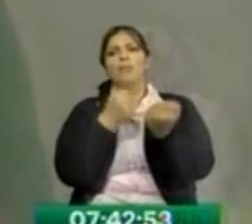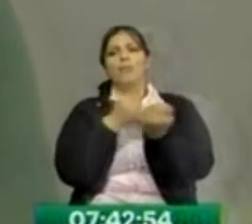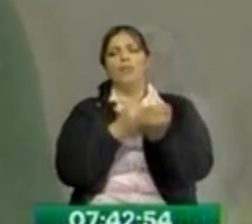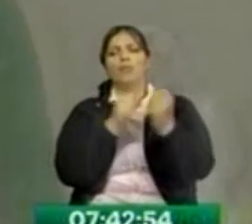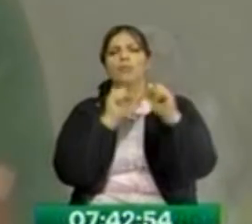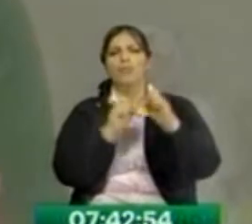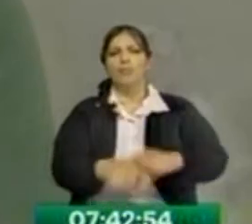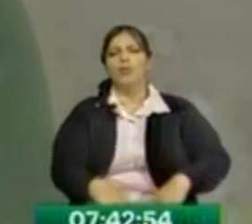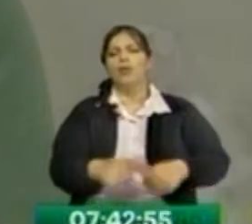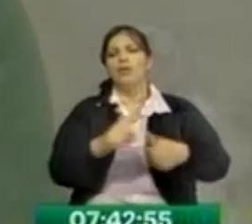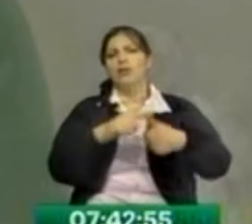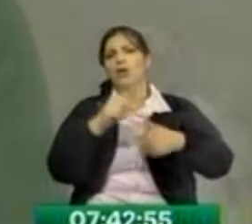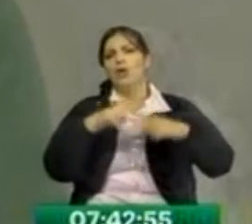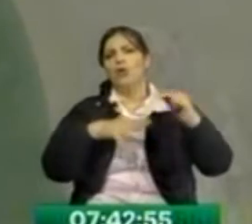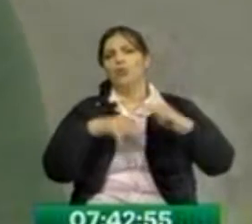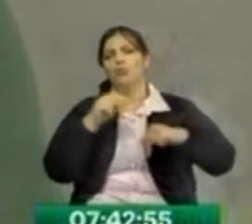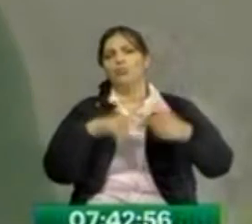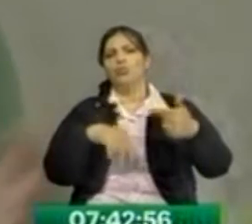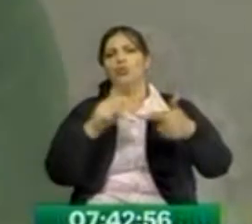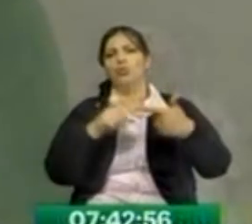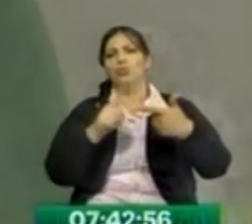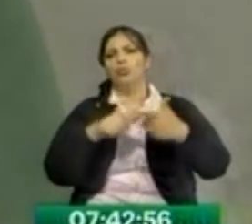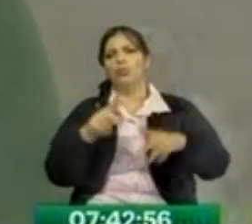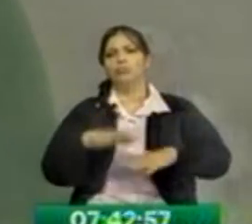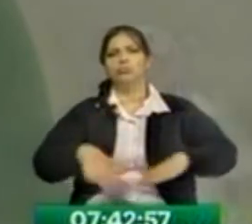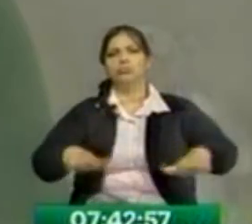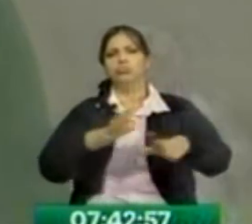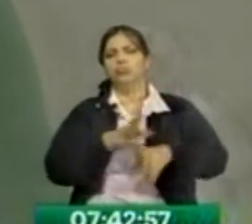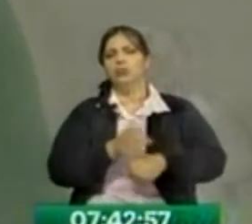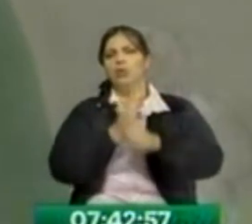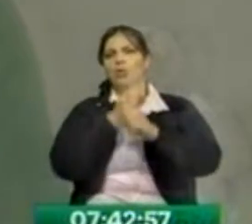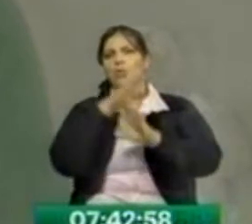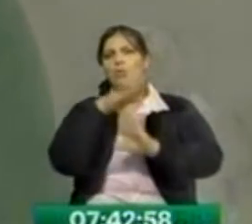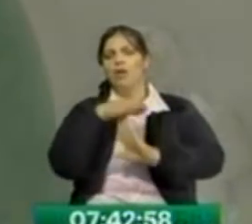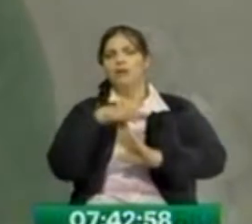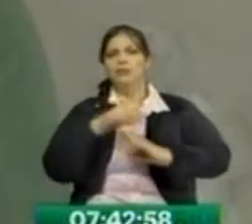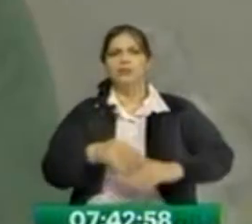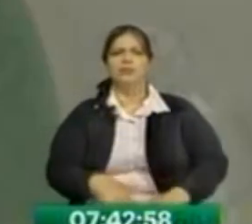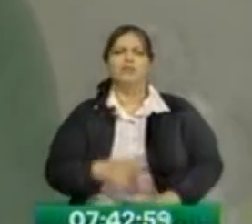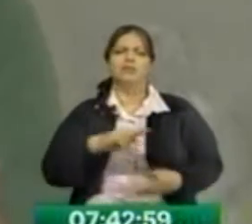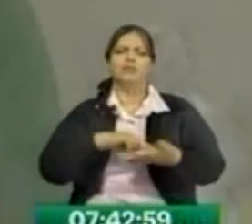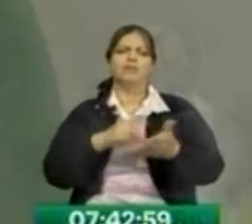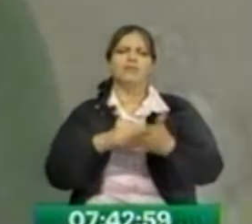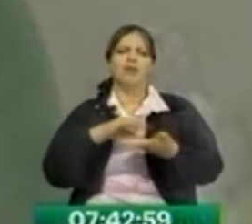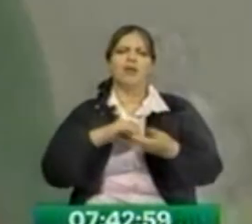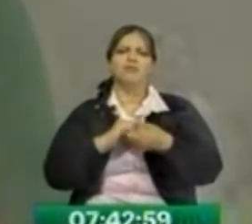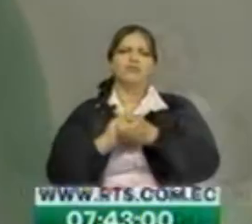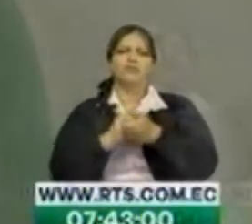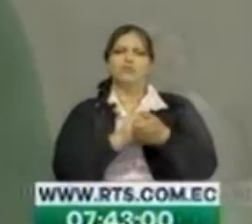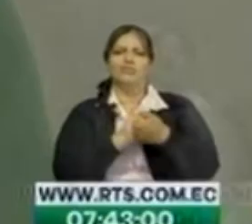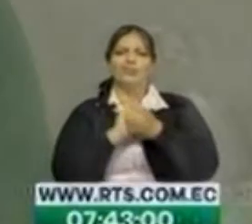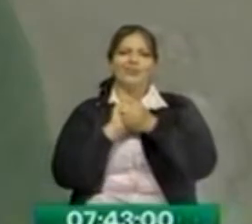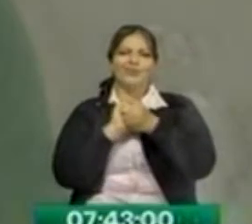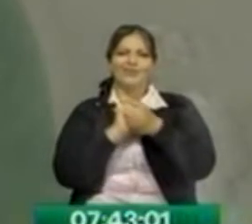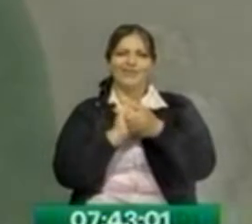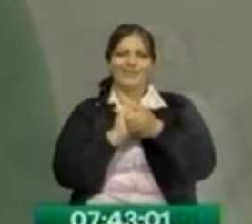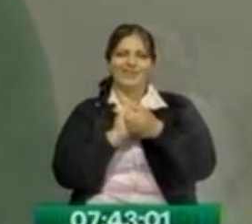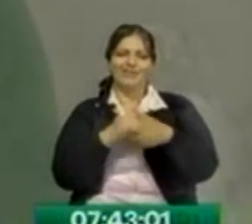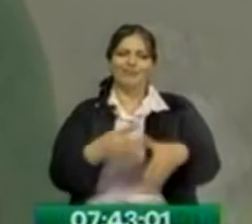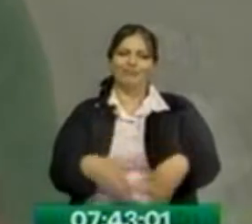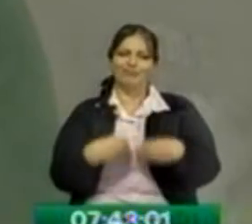bilaterales de algunos estados miembros de la unión europea es una muestra de solidaridad y me alegré mucho